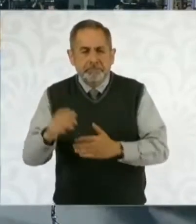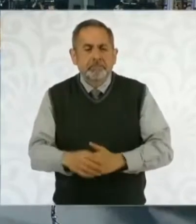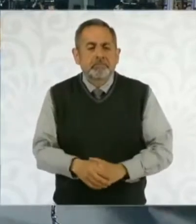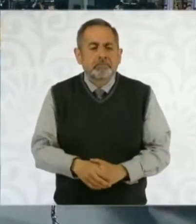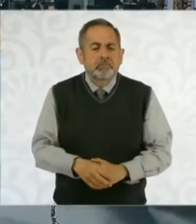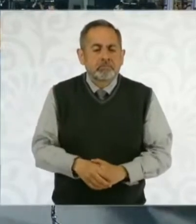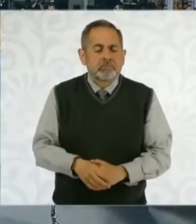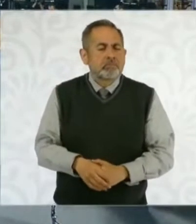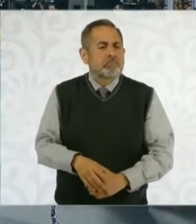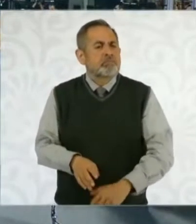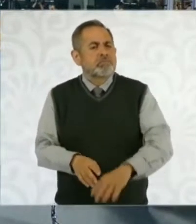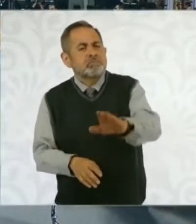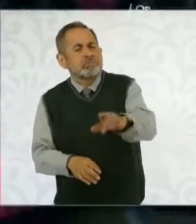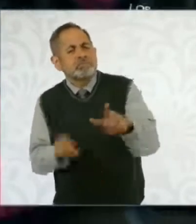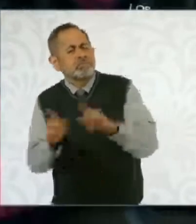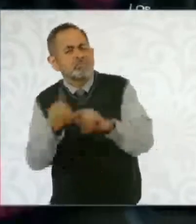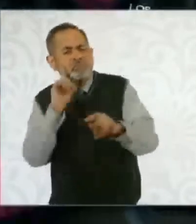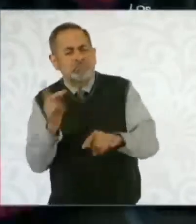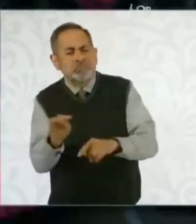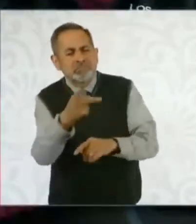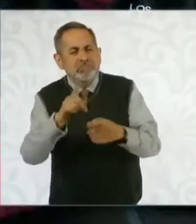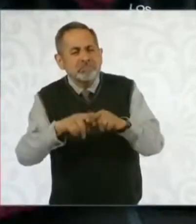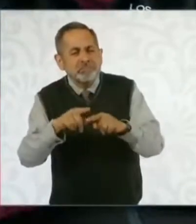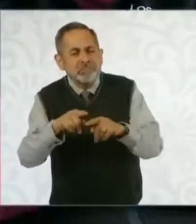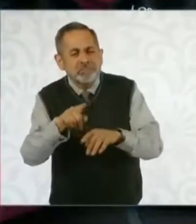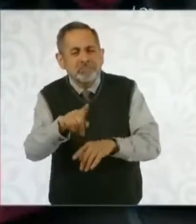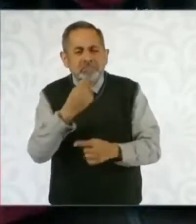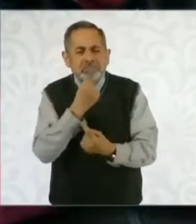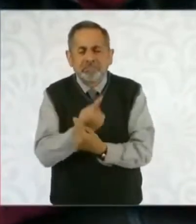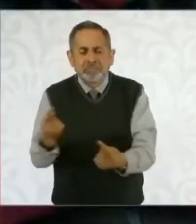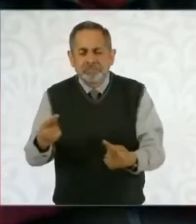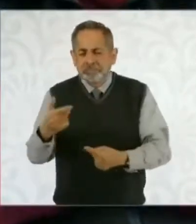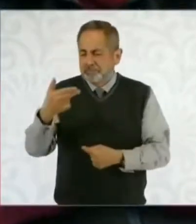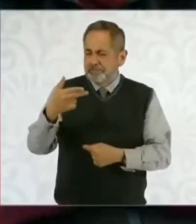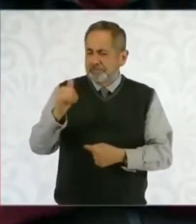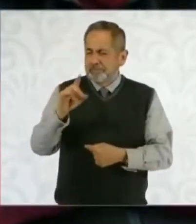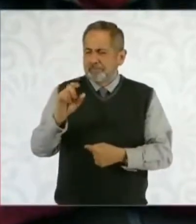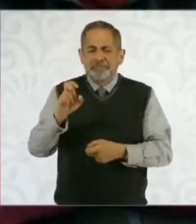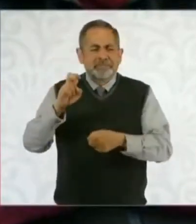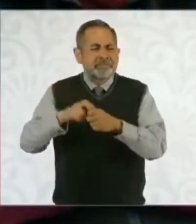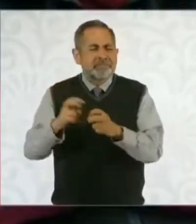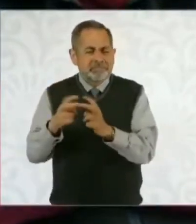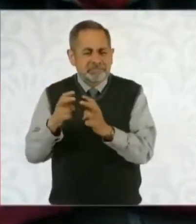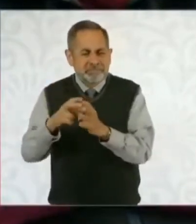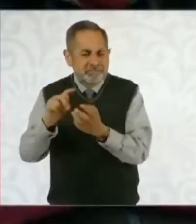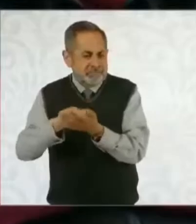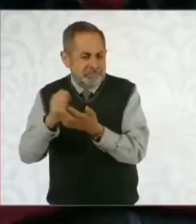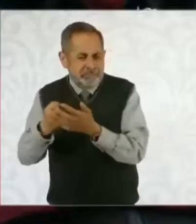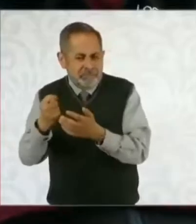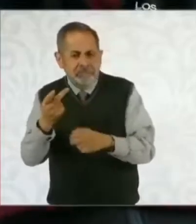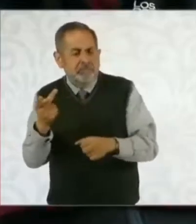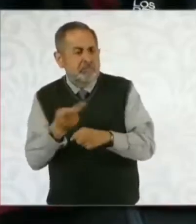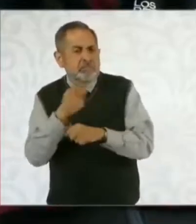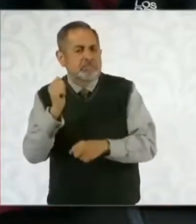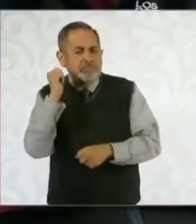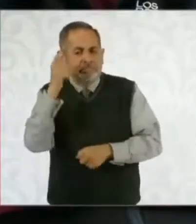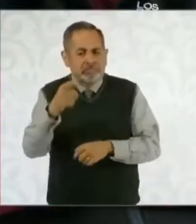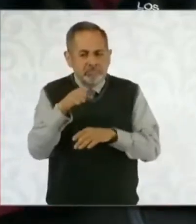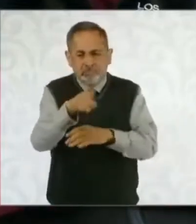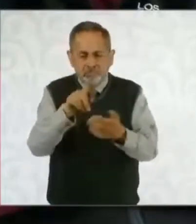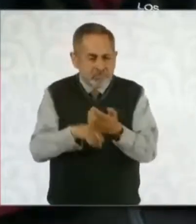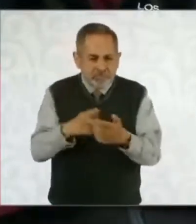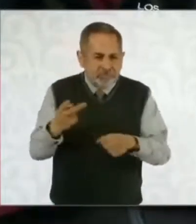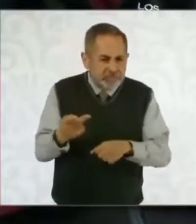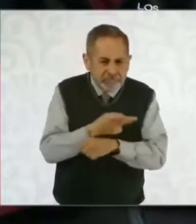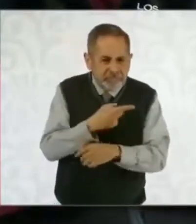¿Y el caso de Heidi Mariana, ustedes lo ¿El tienen? ¿Caso de qué? De la niña Heidi Mariana en Tamaulipas, ¿ustedes tienen algo sobre eso? ¿Si